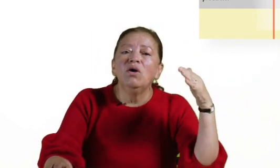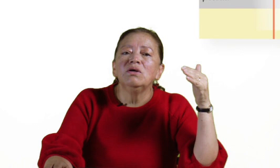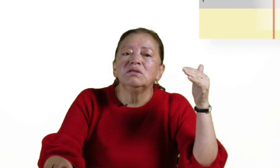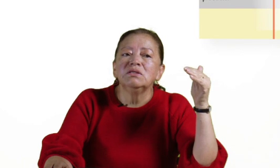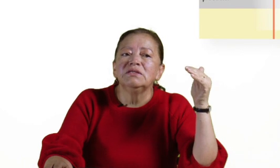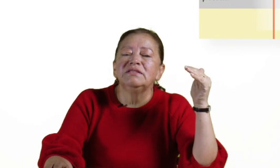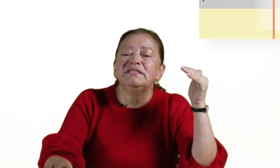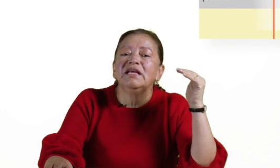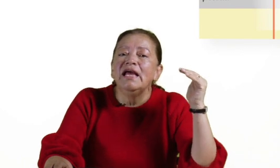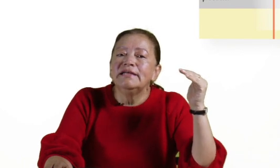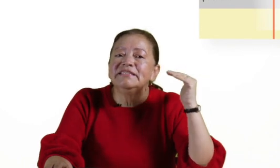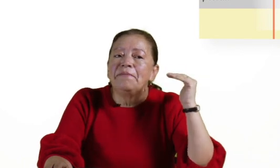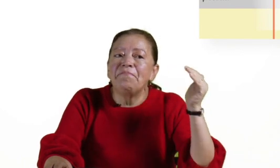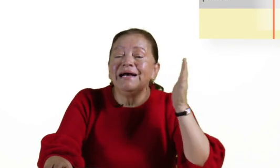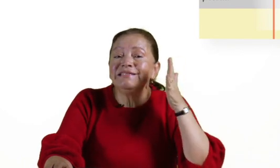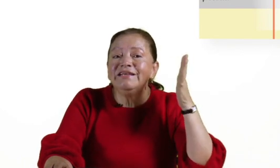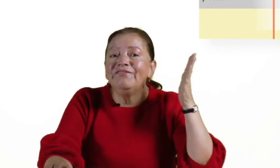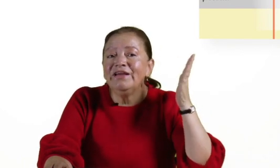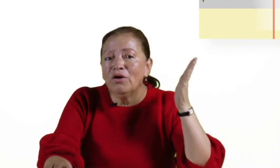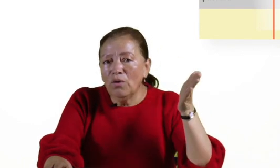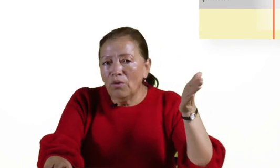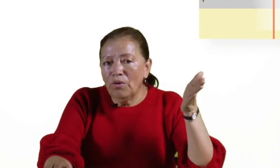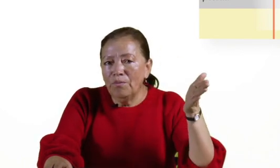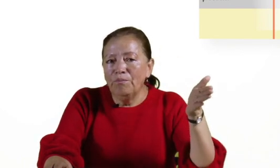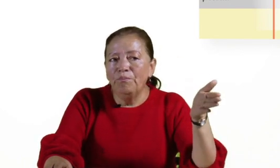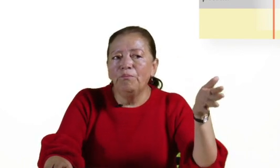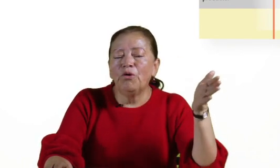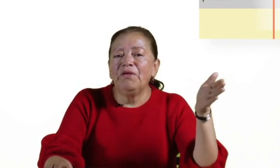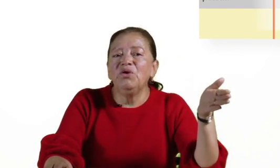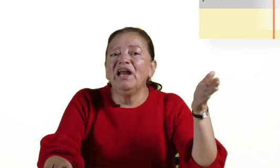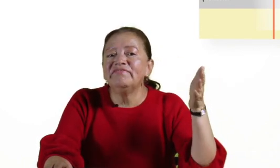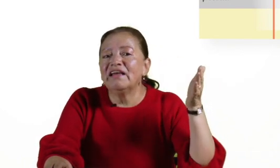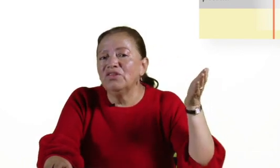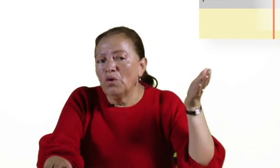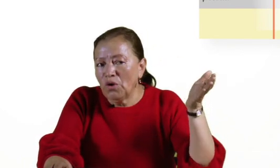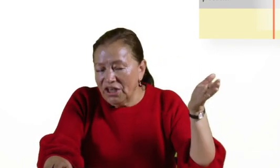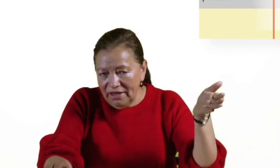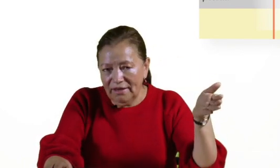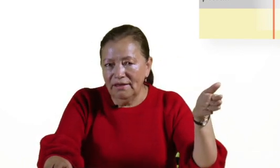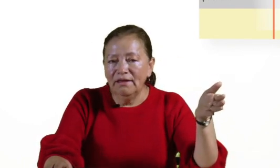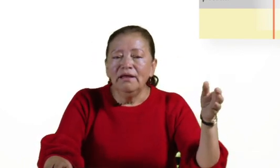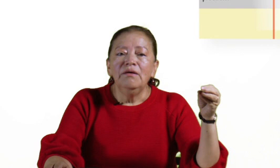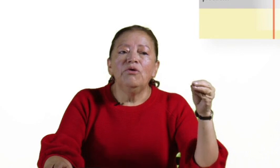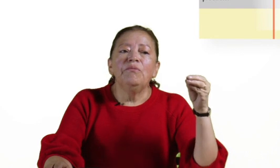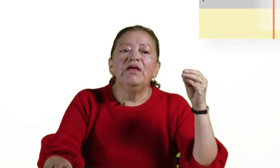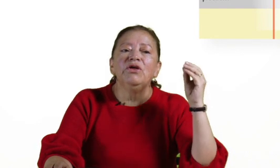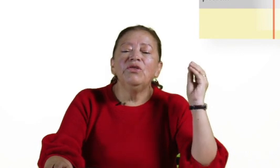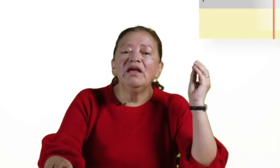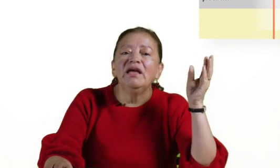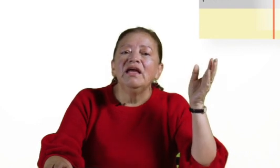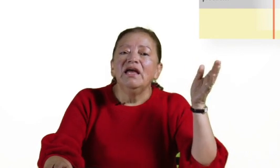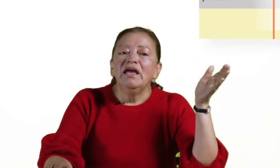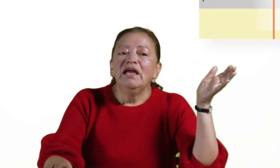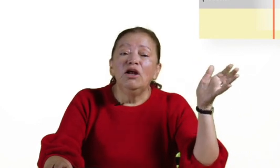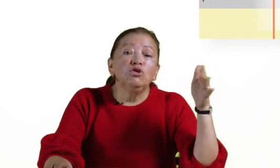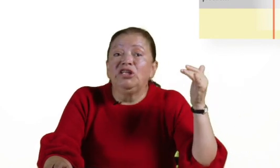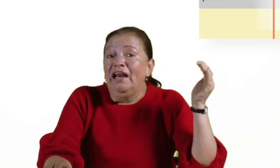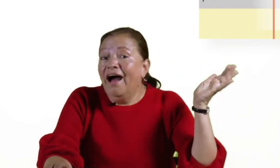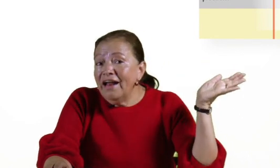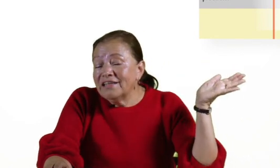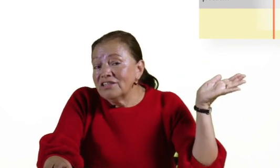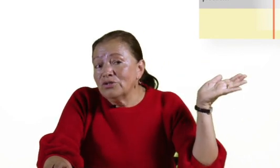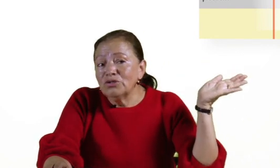trabajo se masificó por medio de la tecnología, por medio de